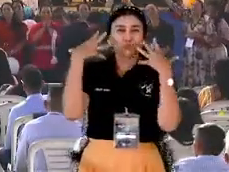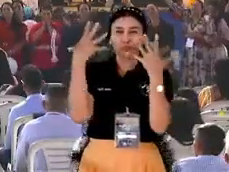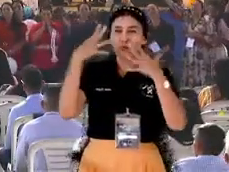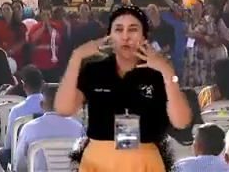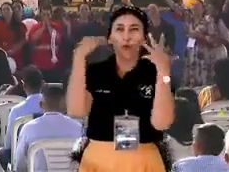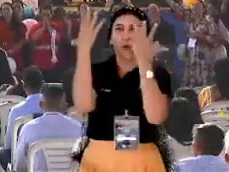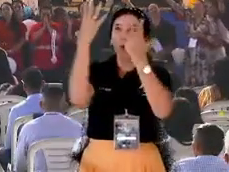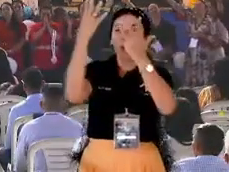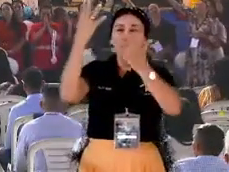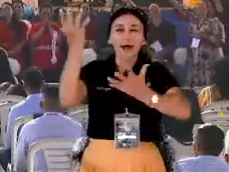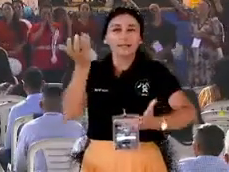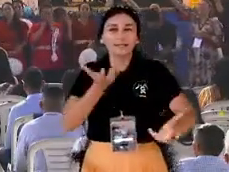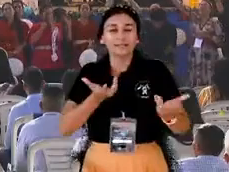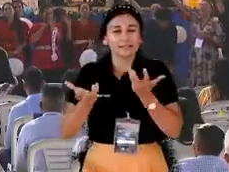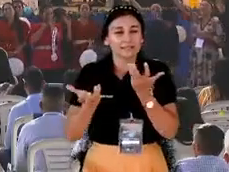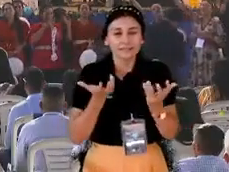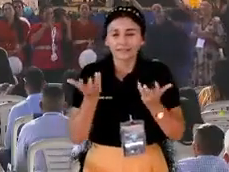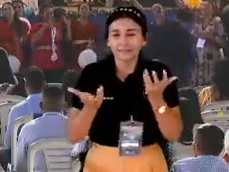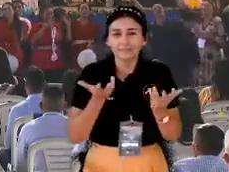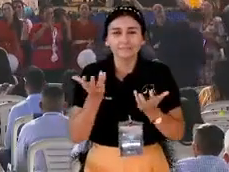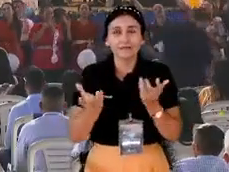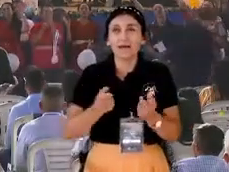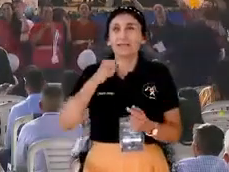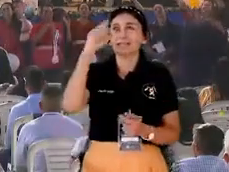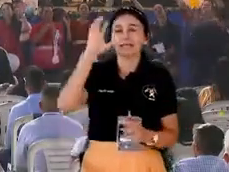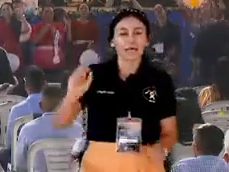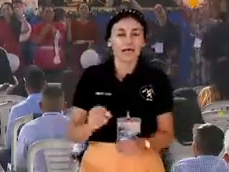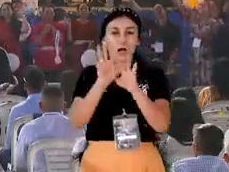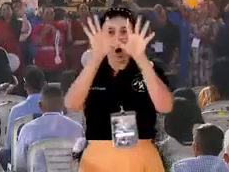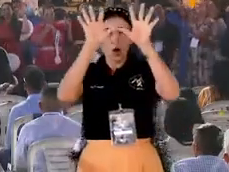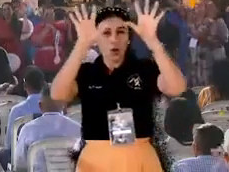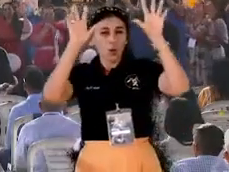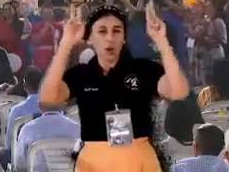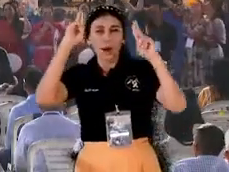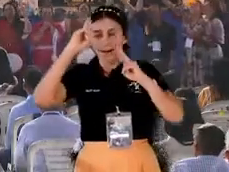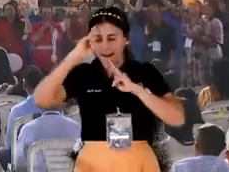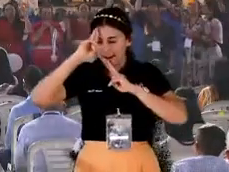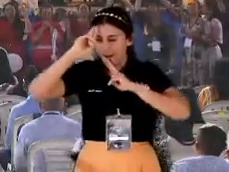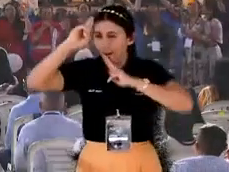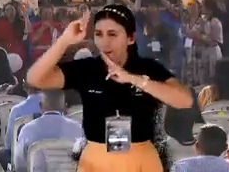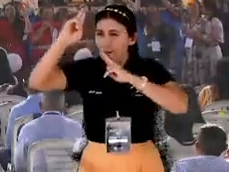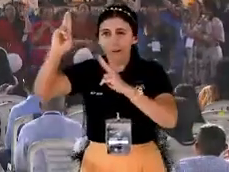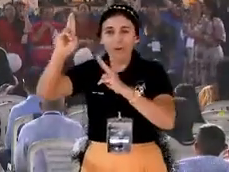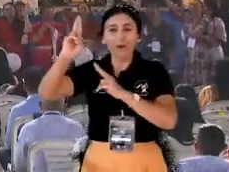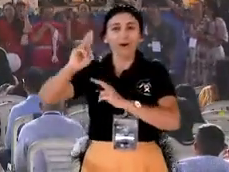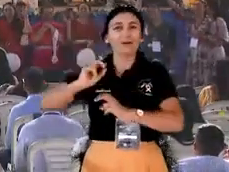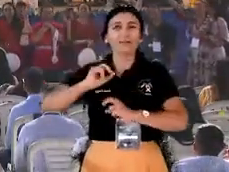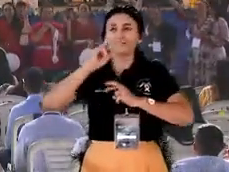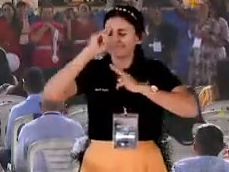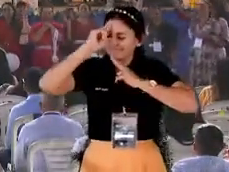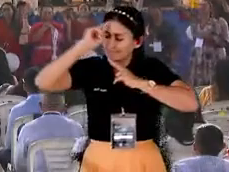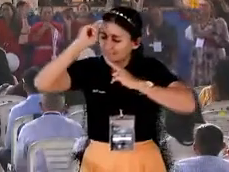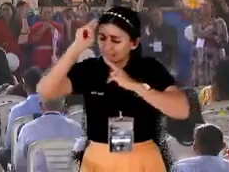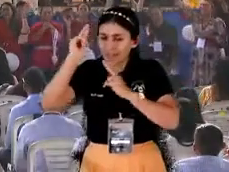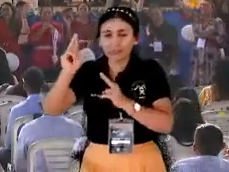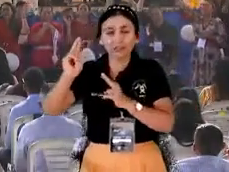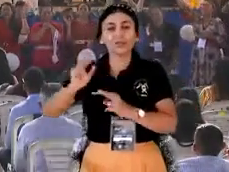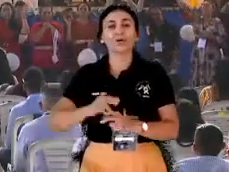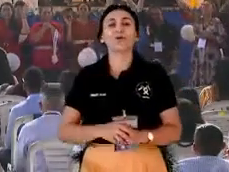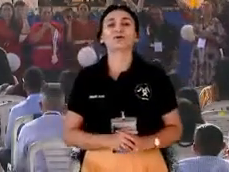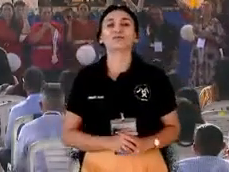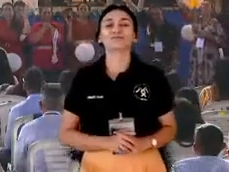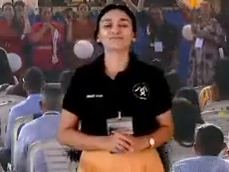las cosas. A Él sea la gloria, la honra y todo el honor. Les